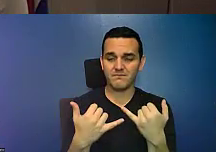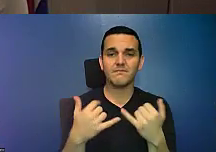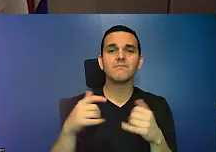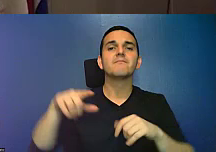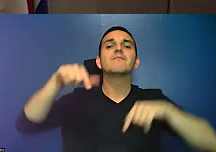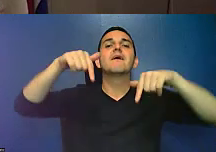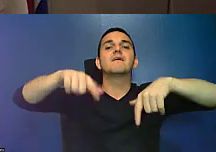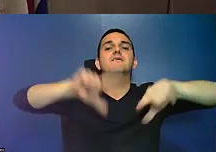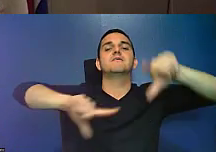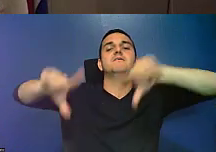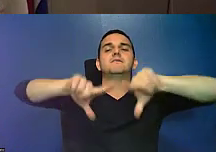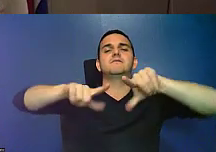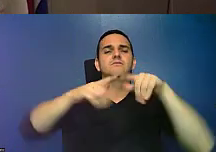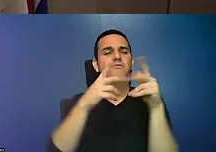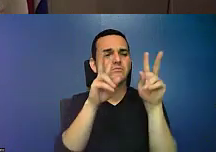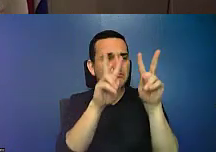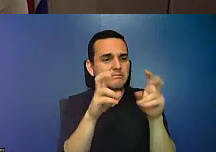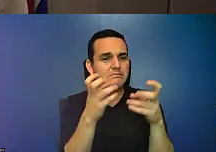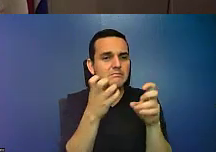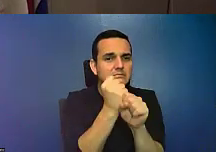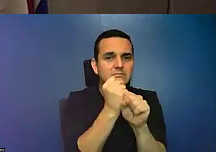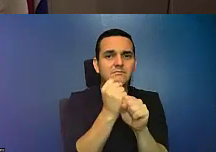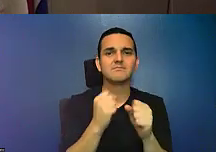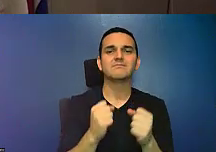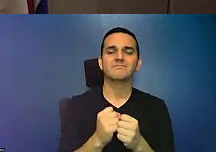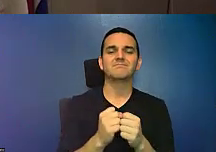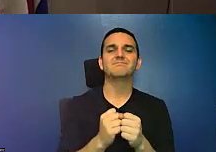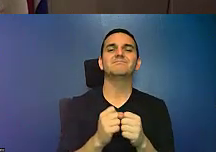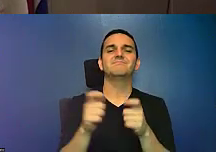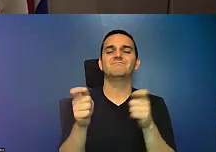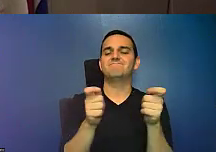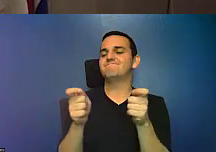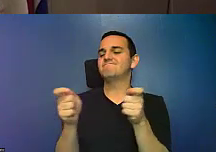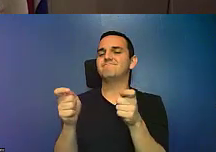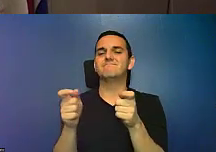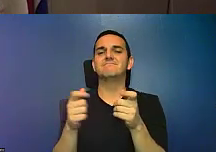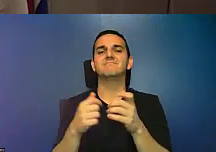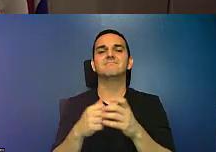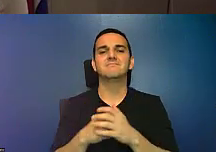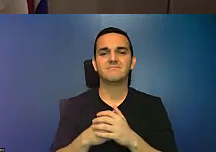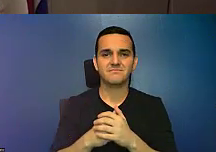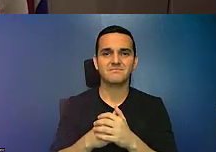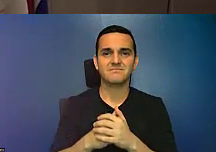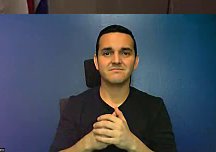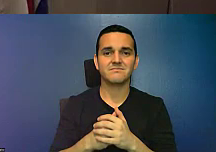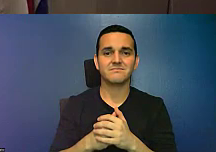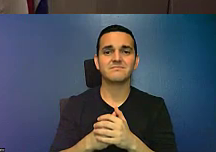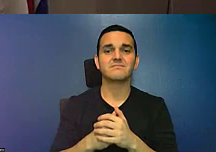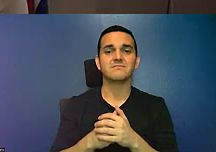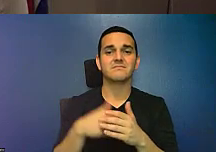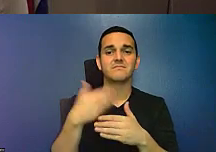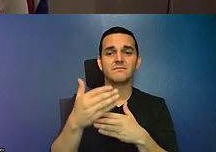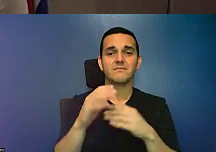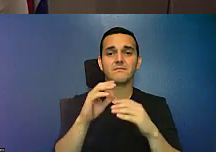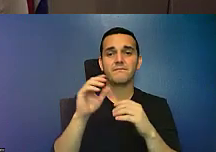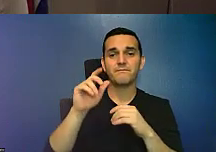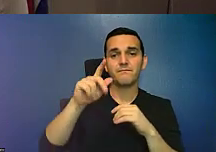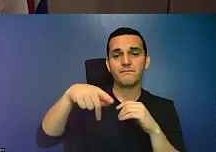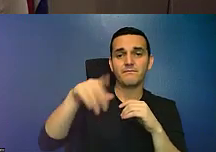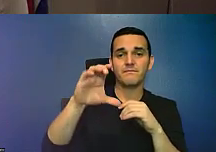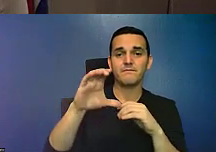laboratorio, y luego, desde luego, tenemos la unidad de control, las aplicaciones que pueden surgir y la PC que se va a comunicar por medio de un